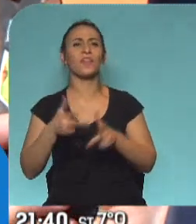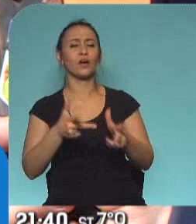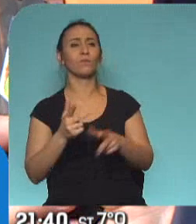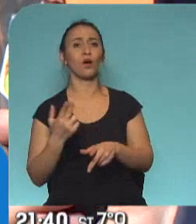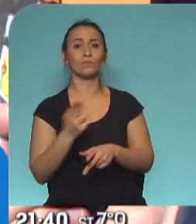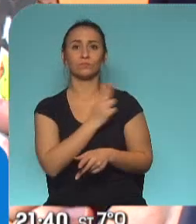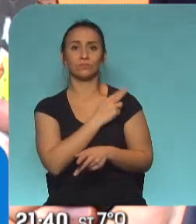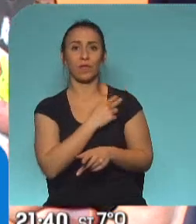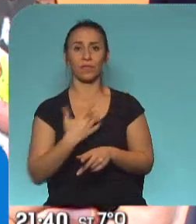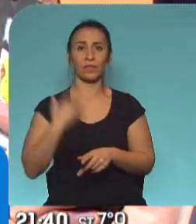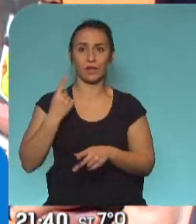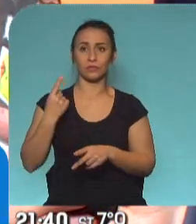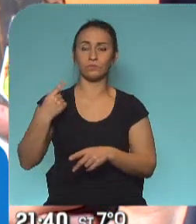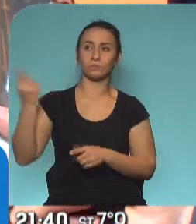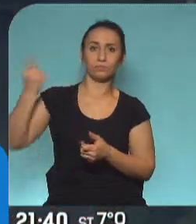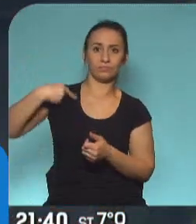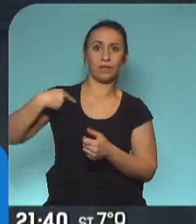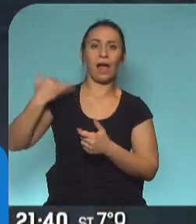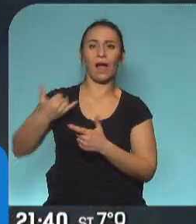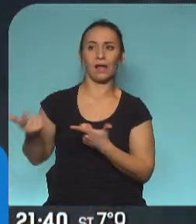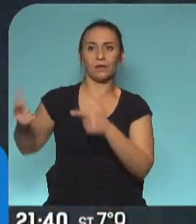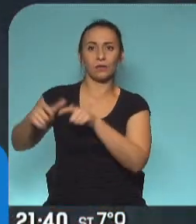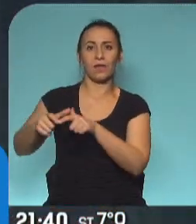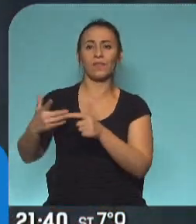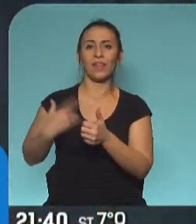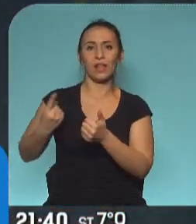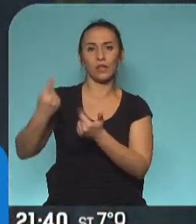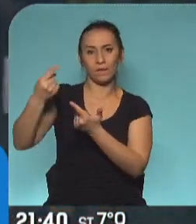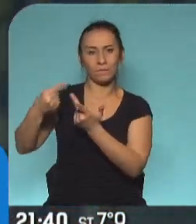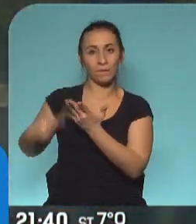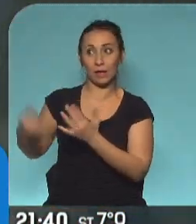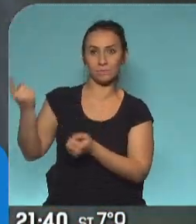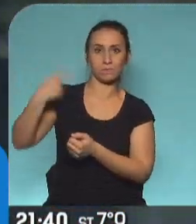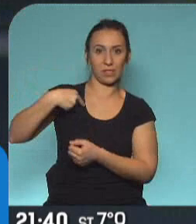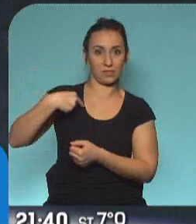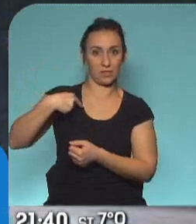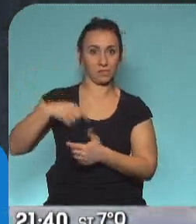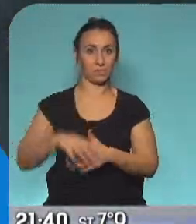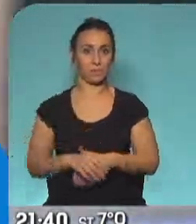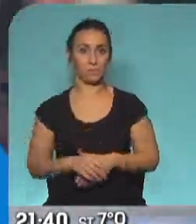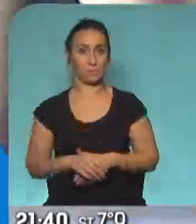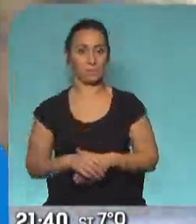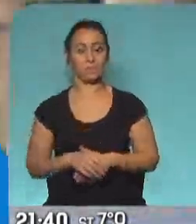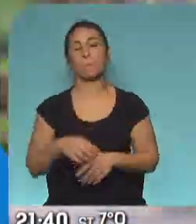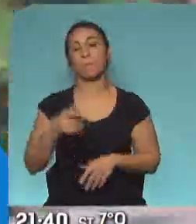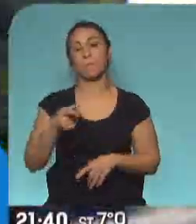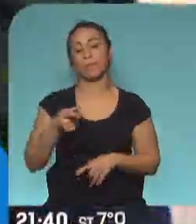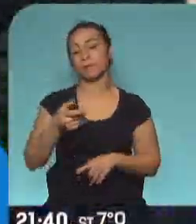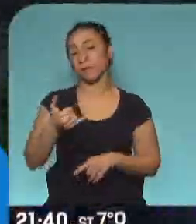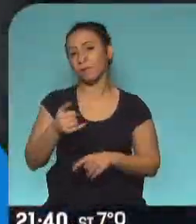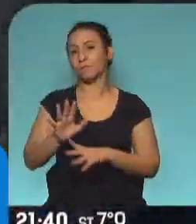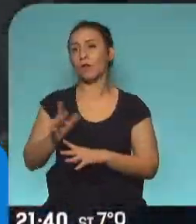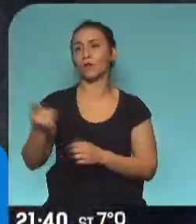superiores dentro de una mesa de trabajo donde había distintos directores. De si existieron esas